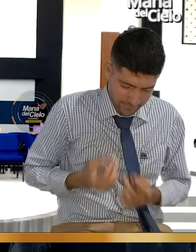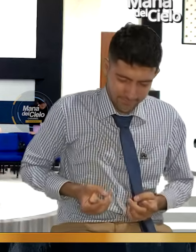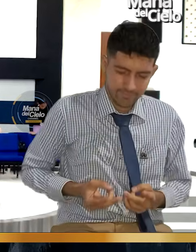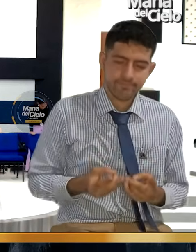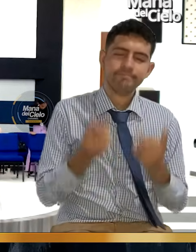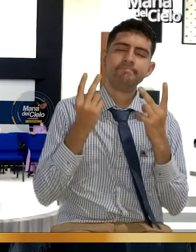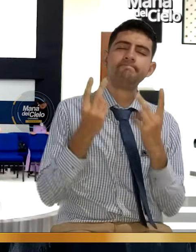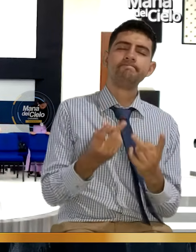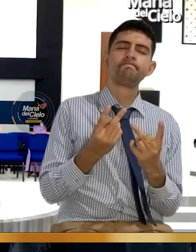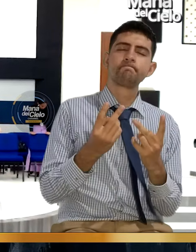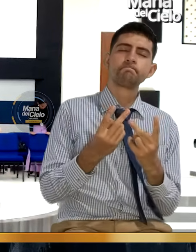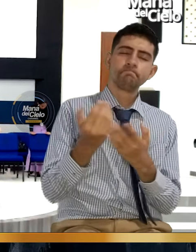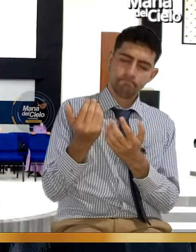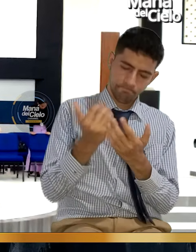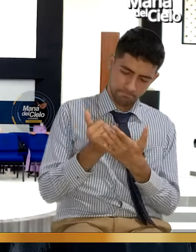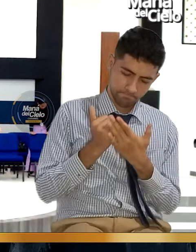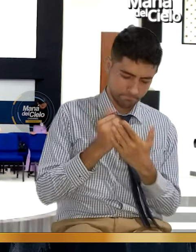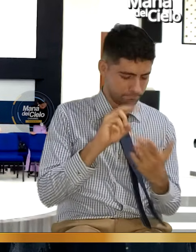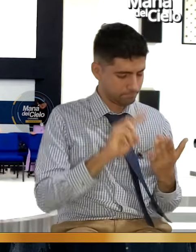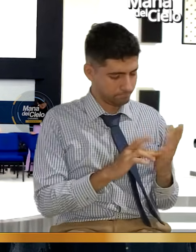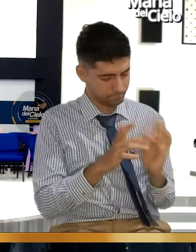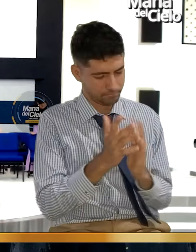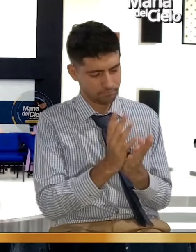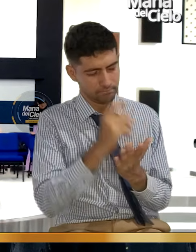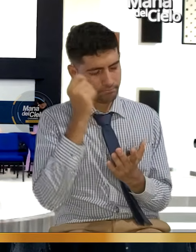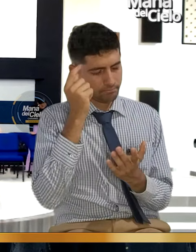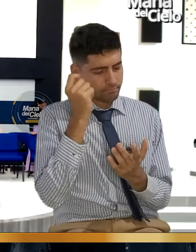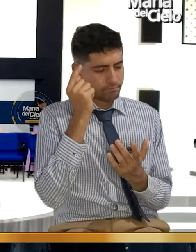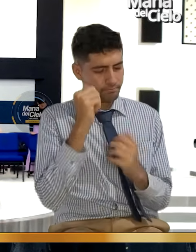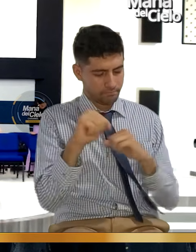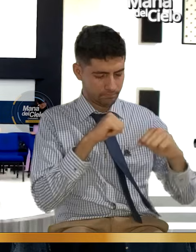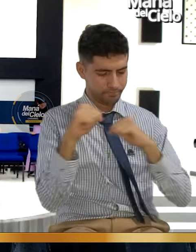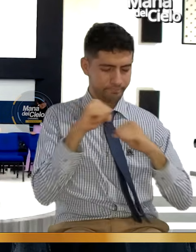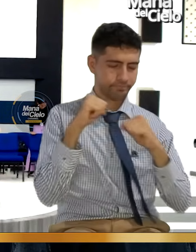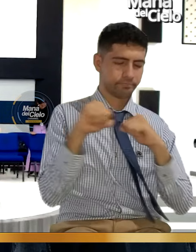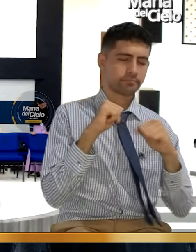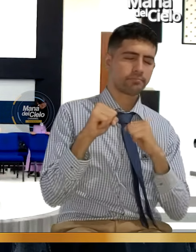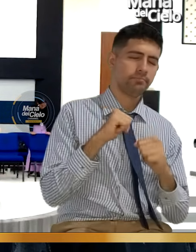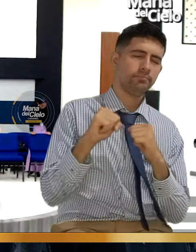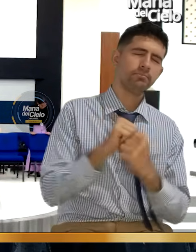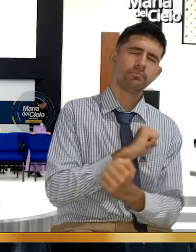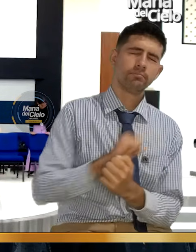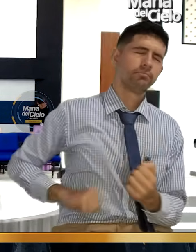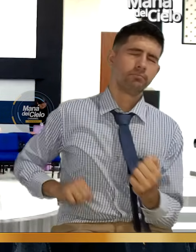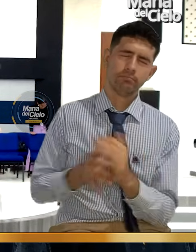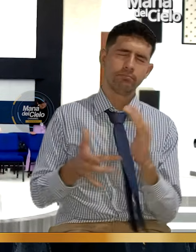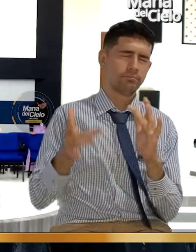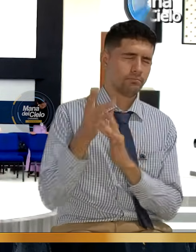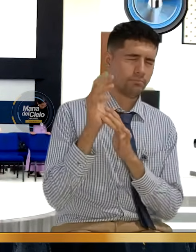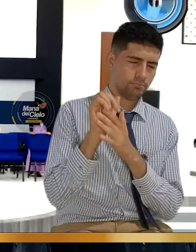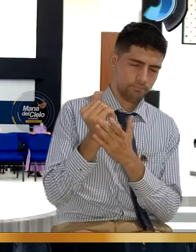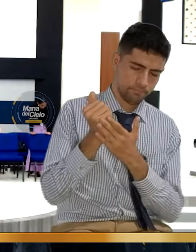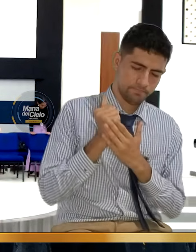compremos, aleluya, que la usemos, gloria al Señor, que la carguemos, que la digamos, que la